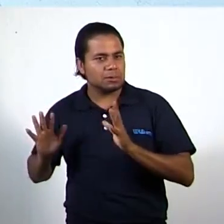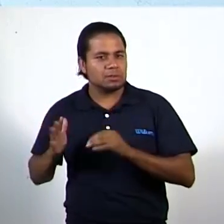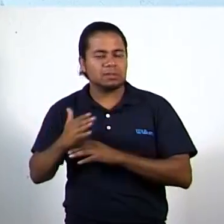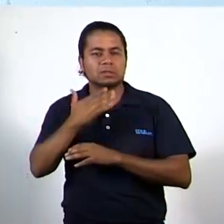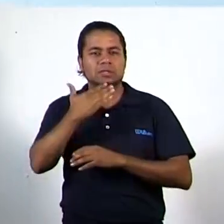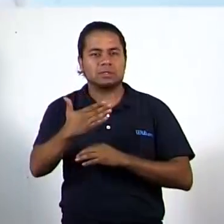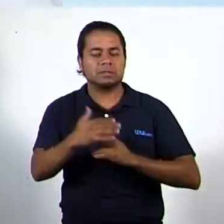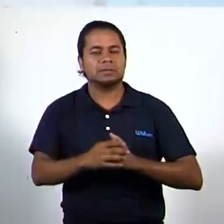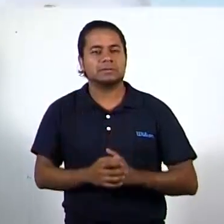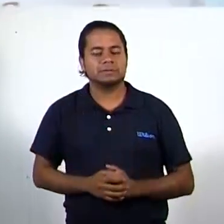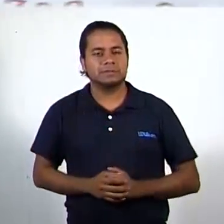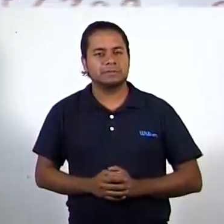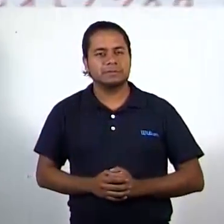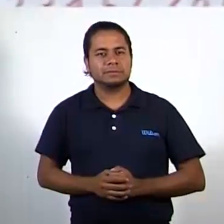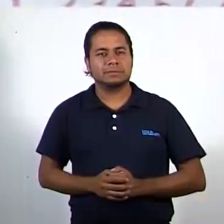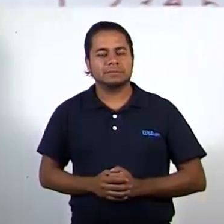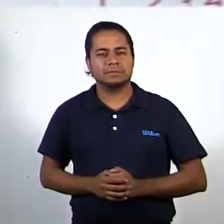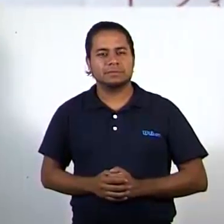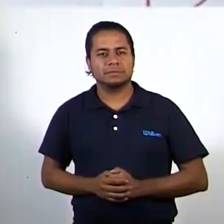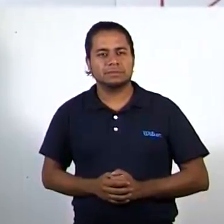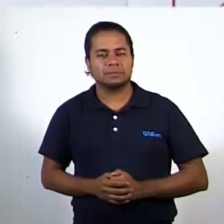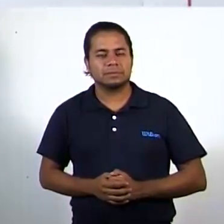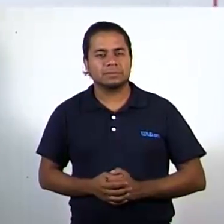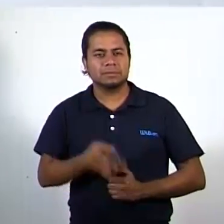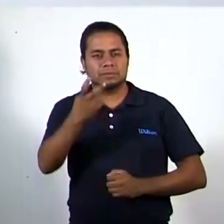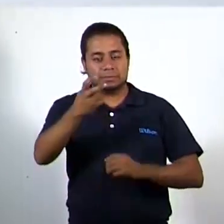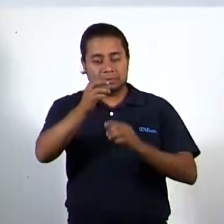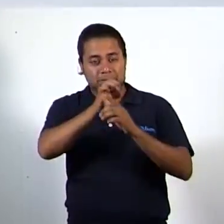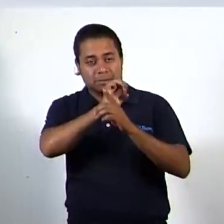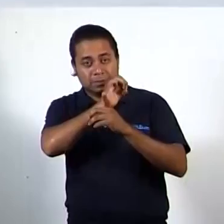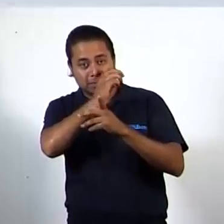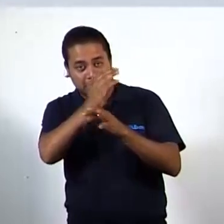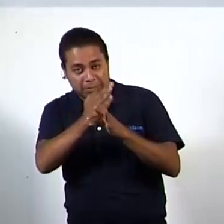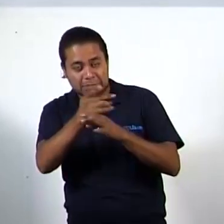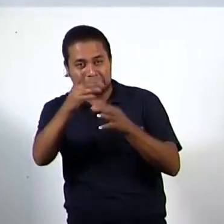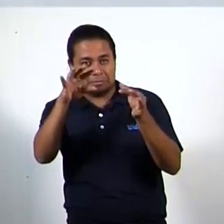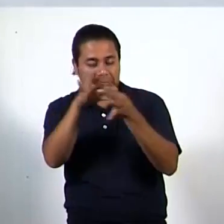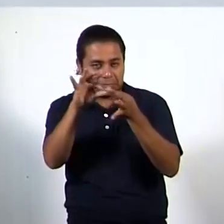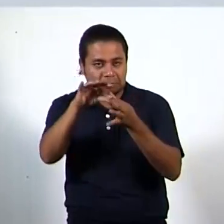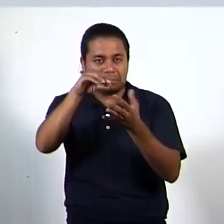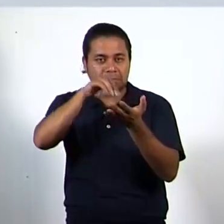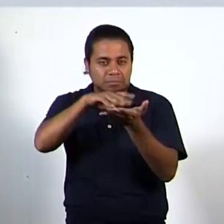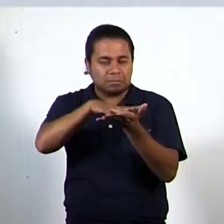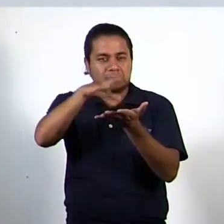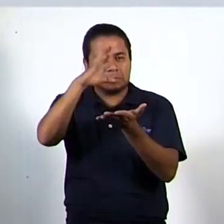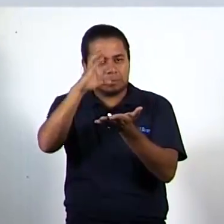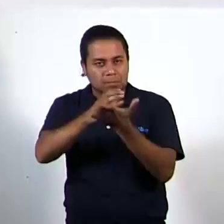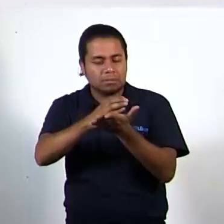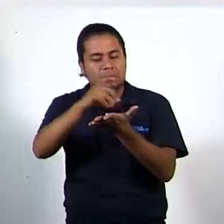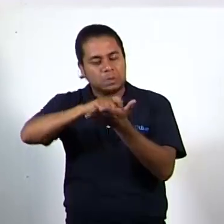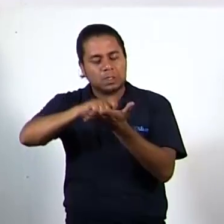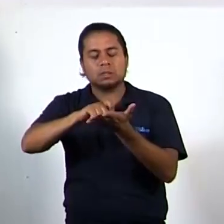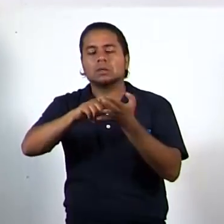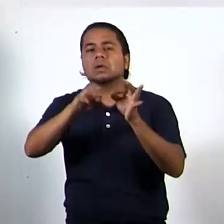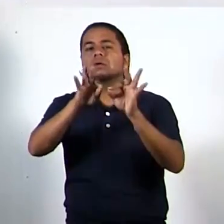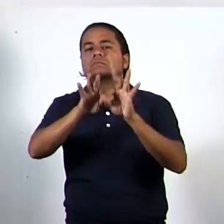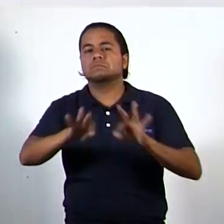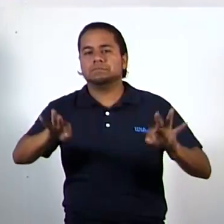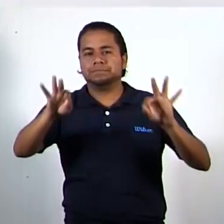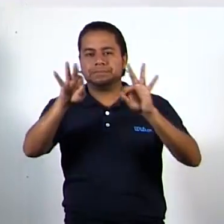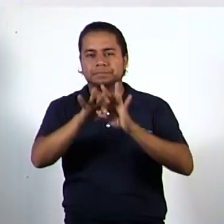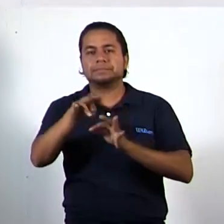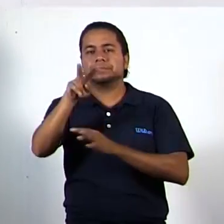bien. Todas estas situaciones que has comentado y que has anotado en tu cuaderno de registro son muy importantes.